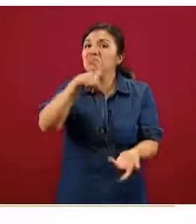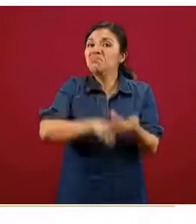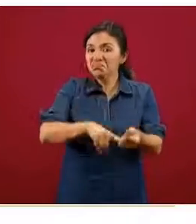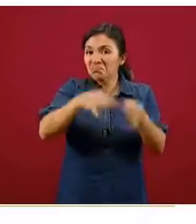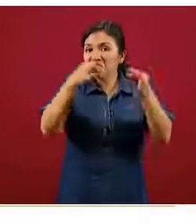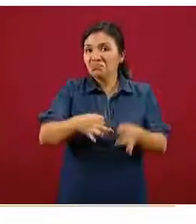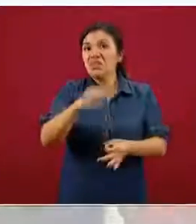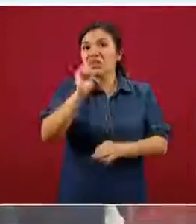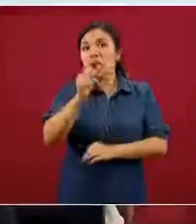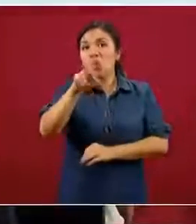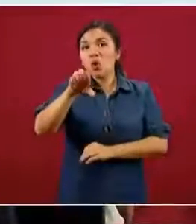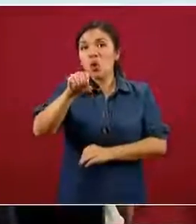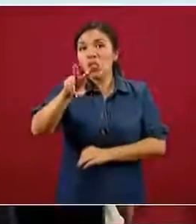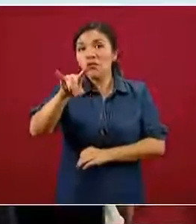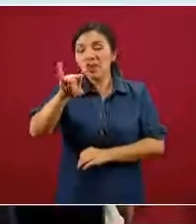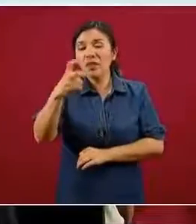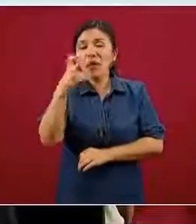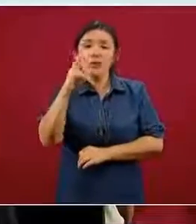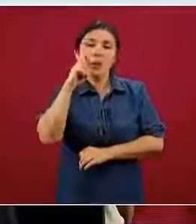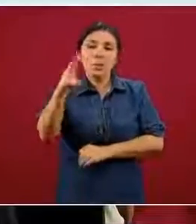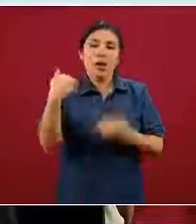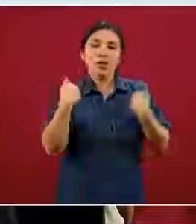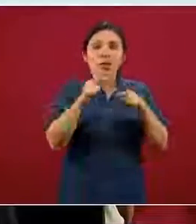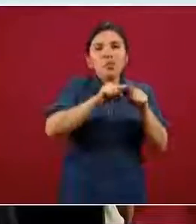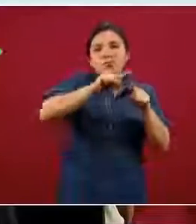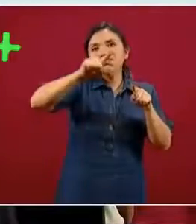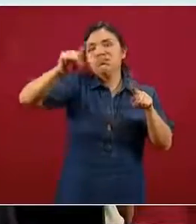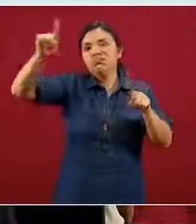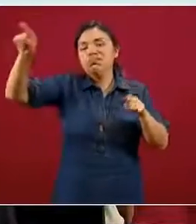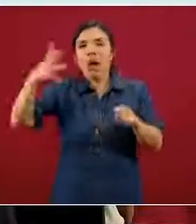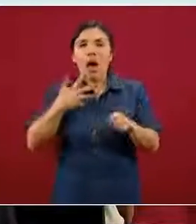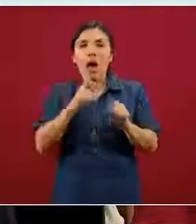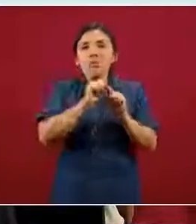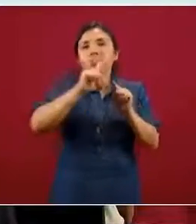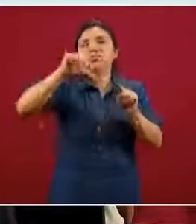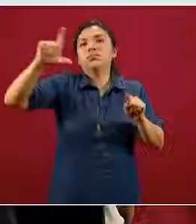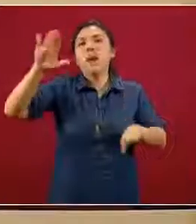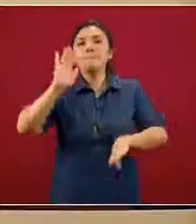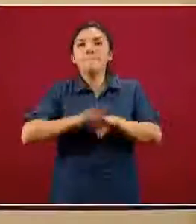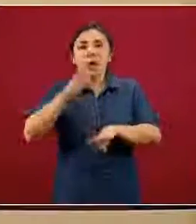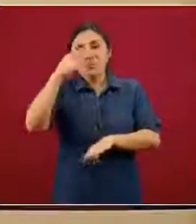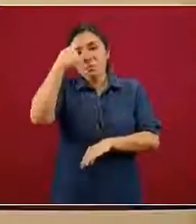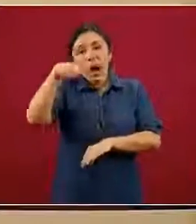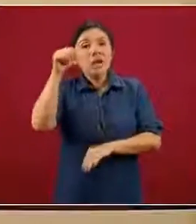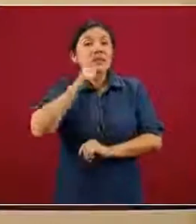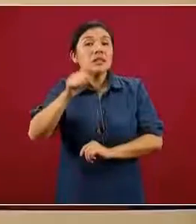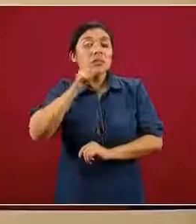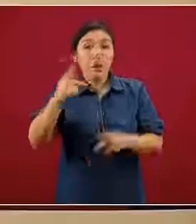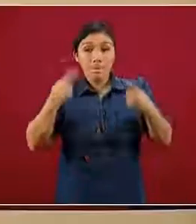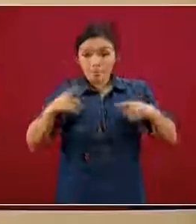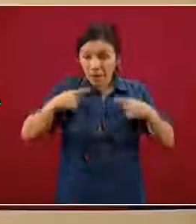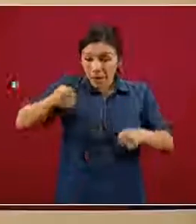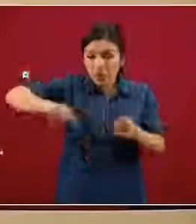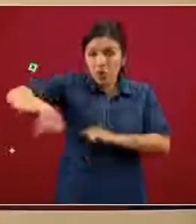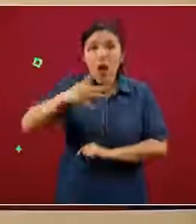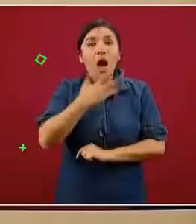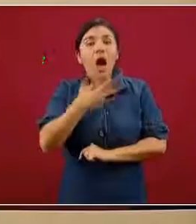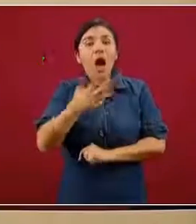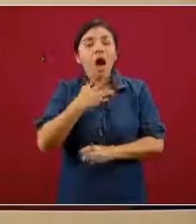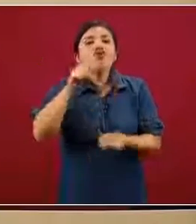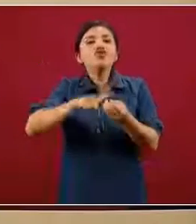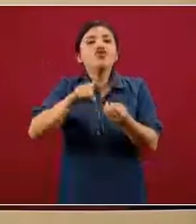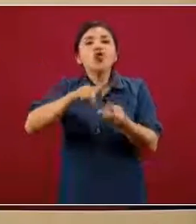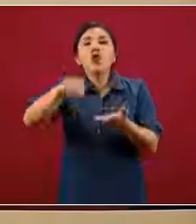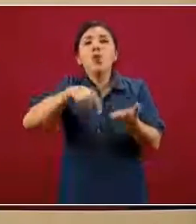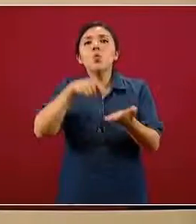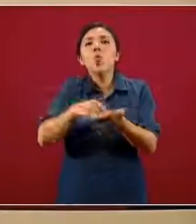de COVID, y esto se ve precisamente en esta lámina. El objetivo es siempre que las personas tengan